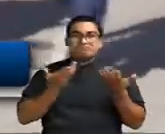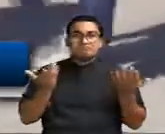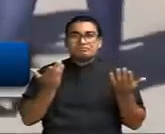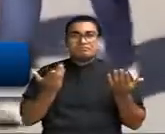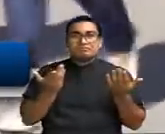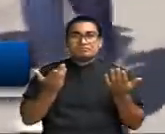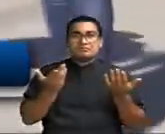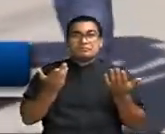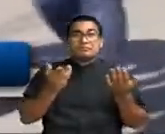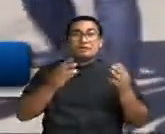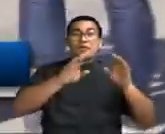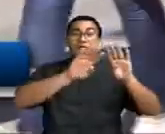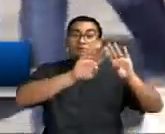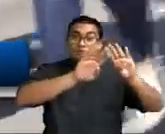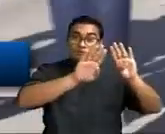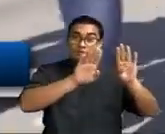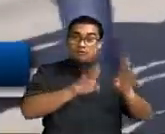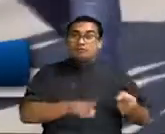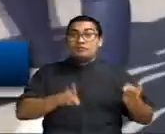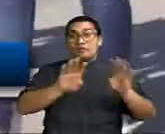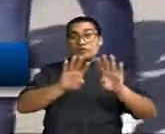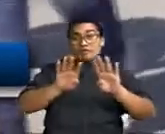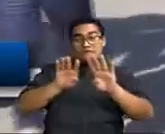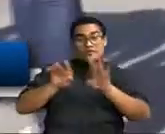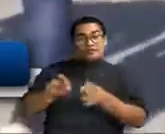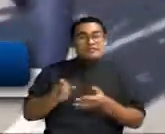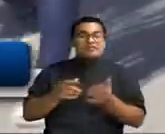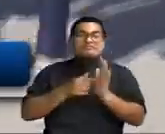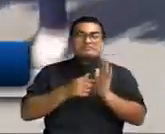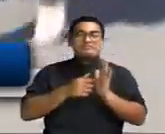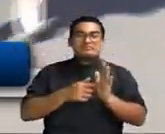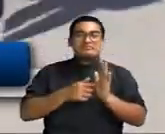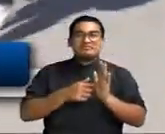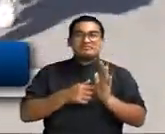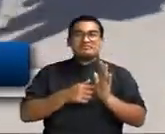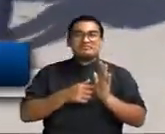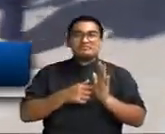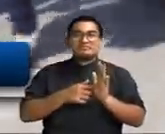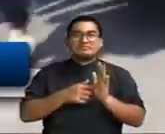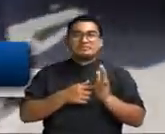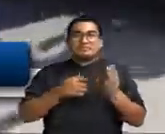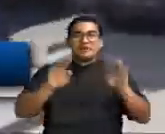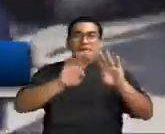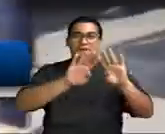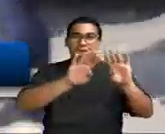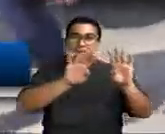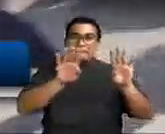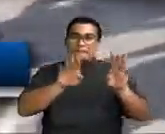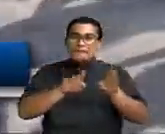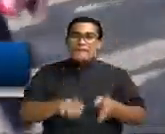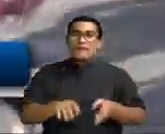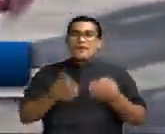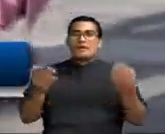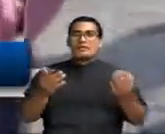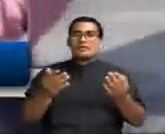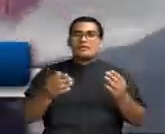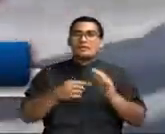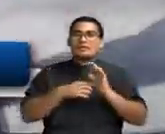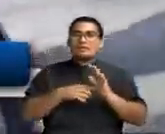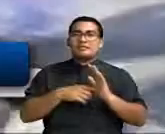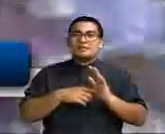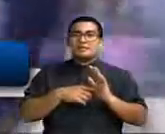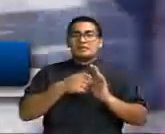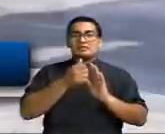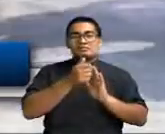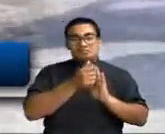por los cambios que pueda tener más frecuente o que son más percibidos en la mujer de la depresión